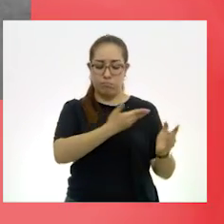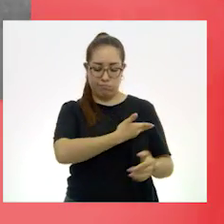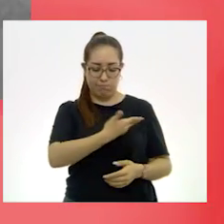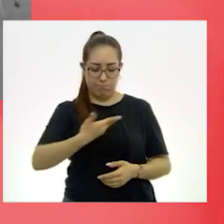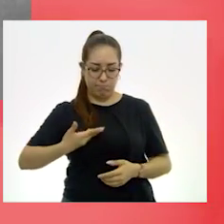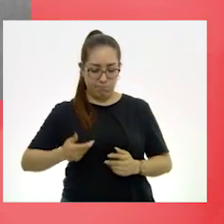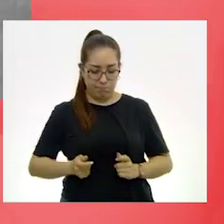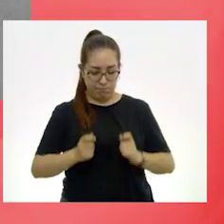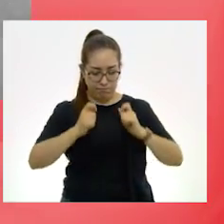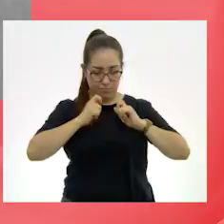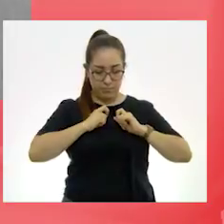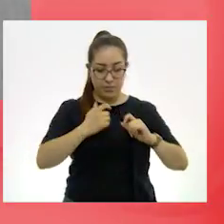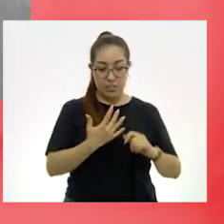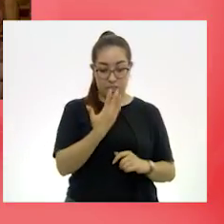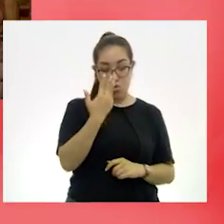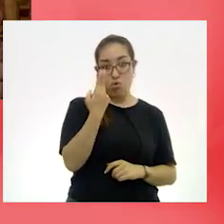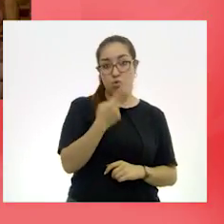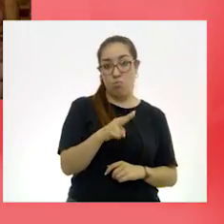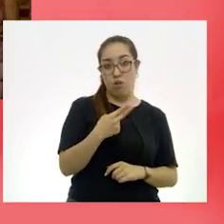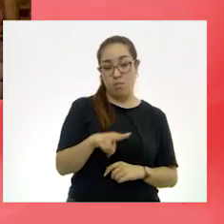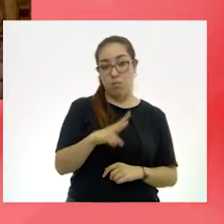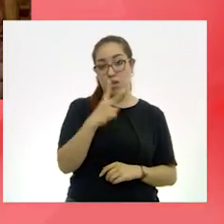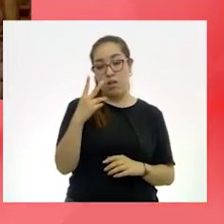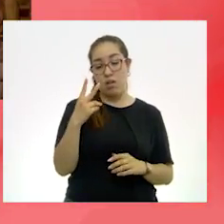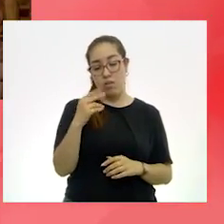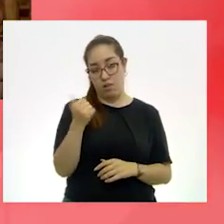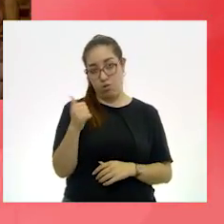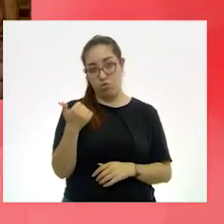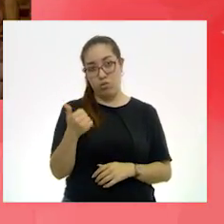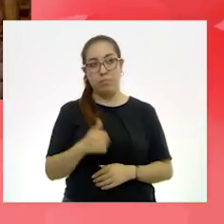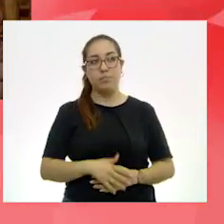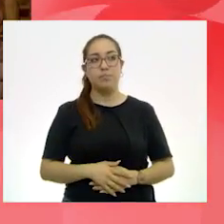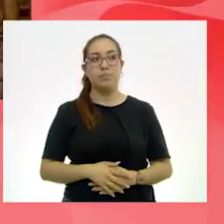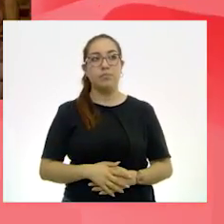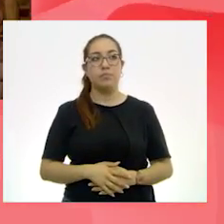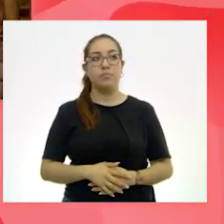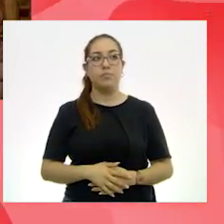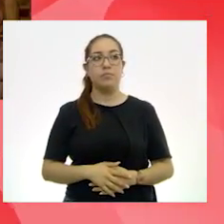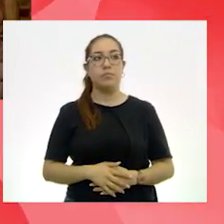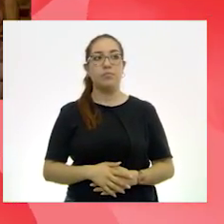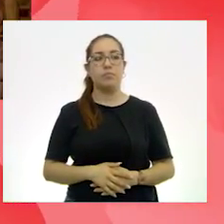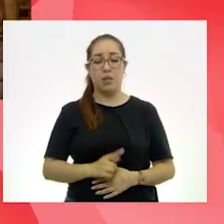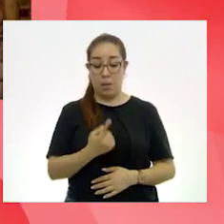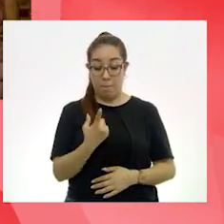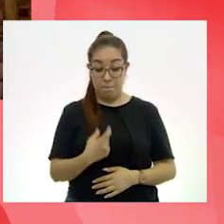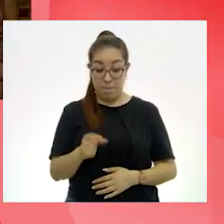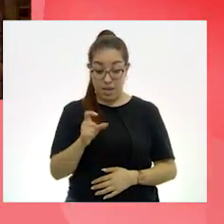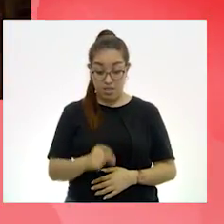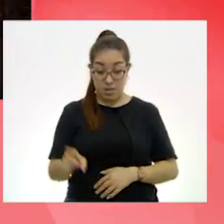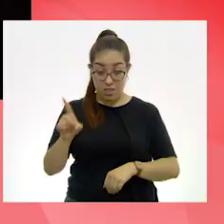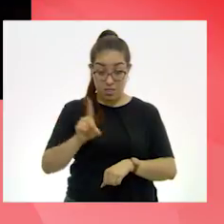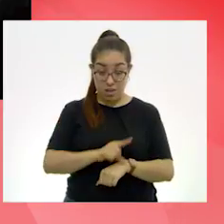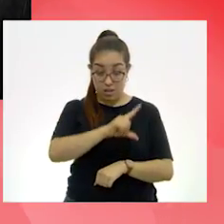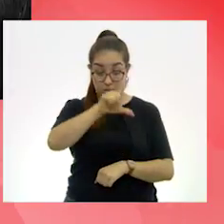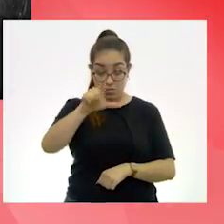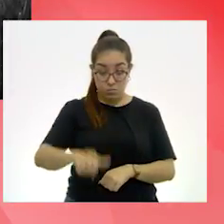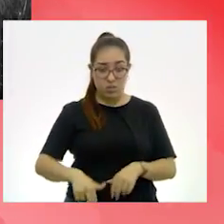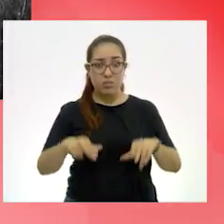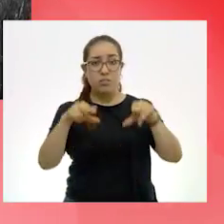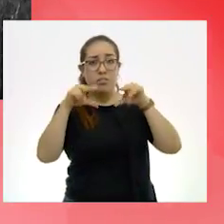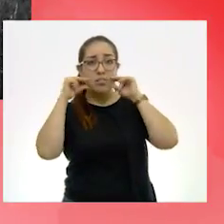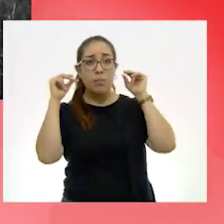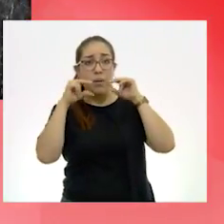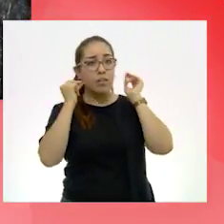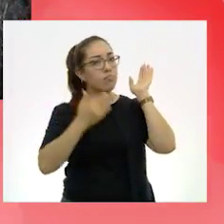5 de noviembre del 11. El 25 de noviembre del 11, es decir, 20 días después, Zapata se retira con